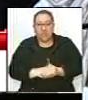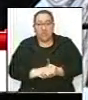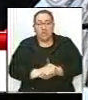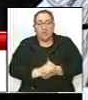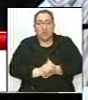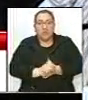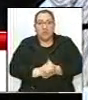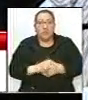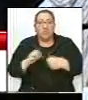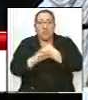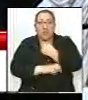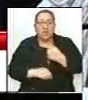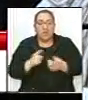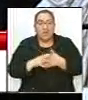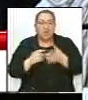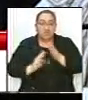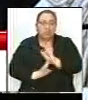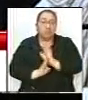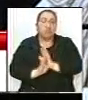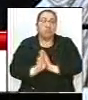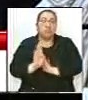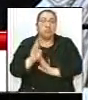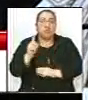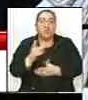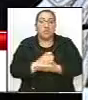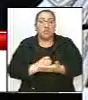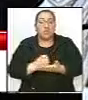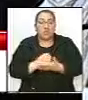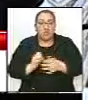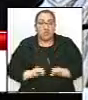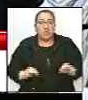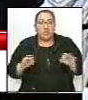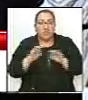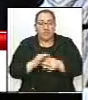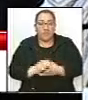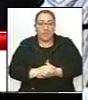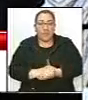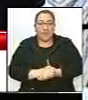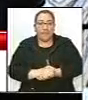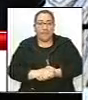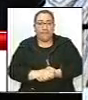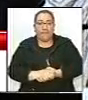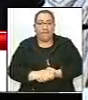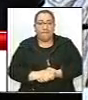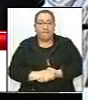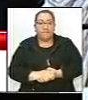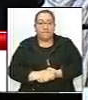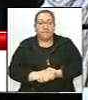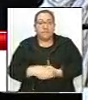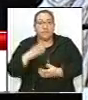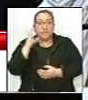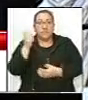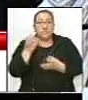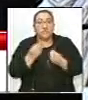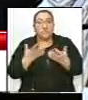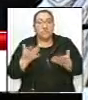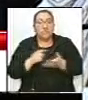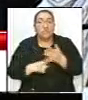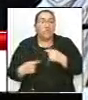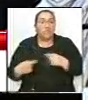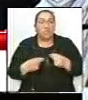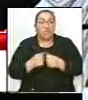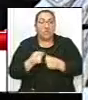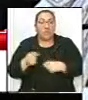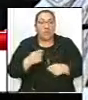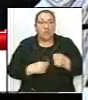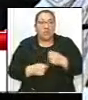país emergente, esto es una ciudad además emergente, y creo que las desventajas con las que compiten las MIPES en este